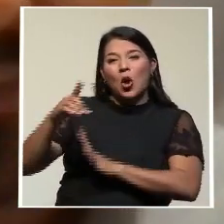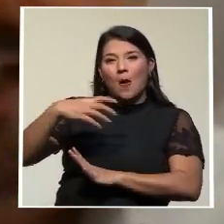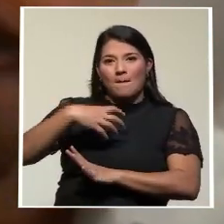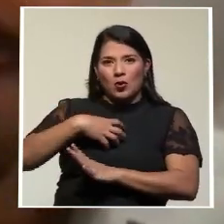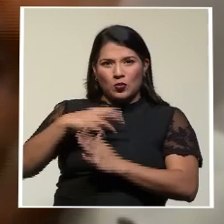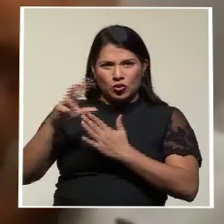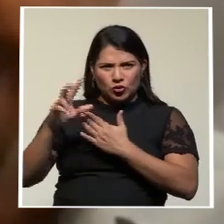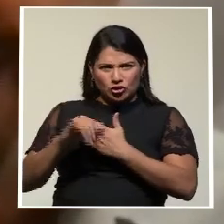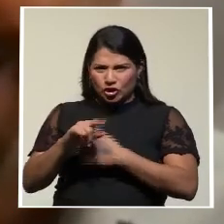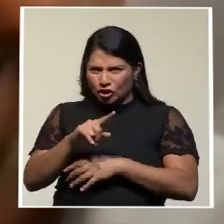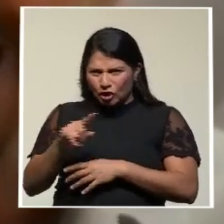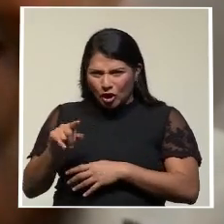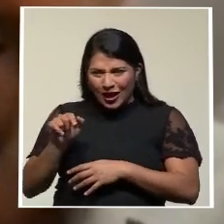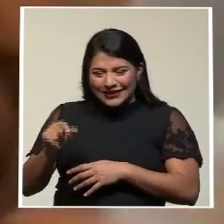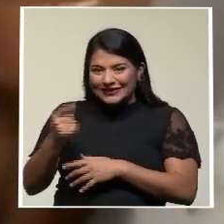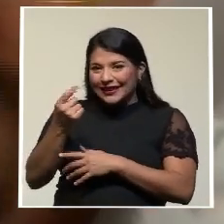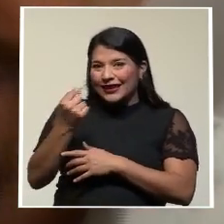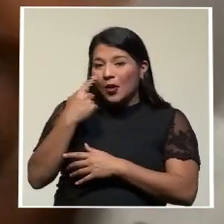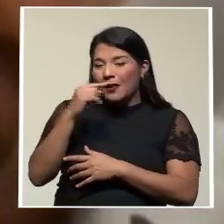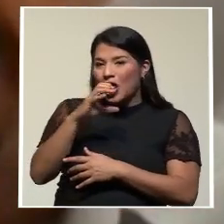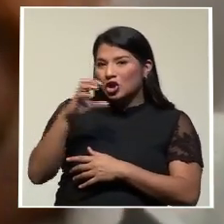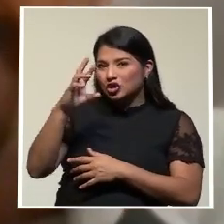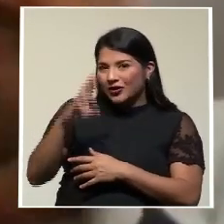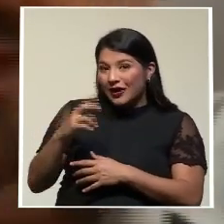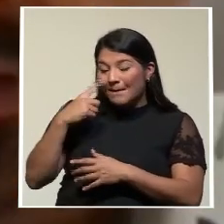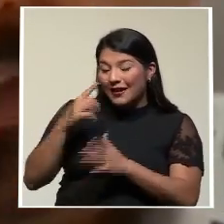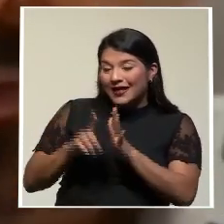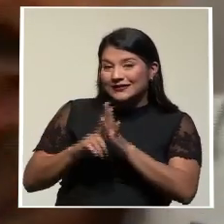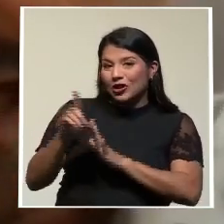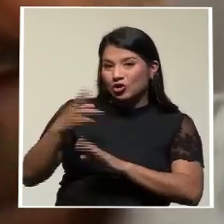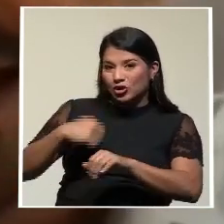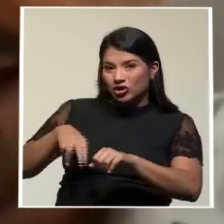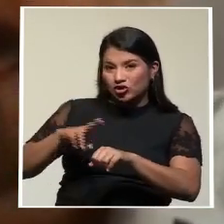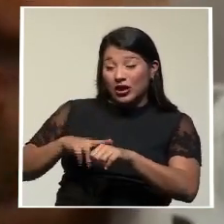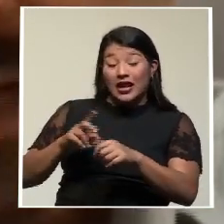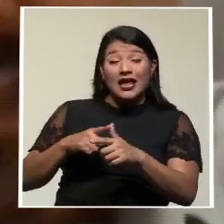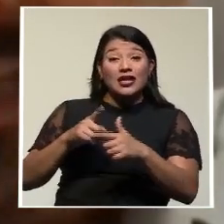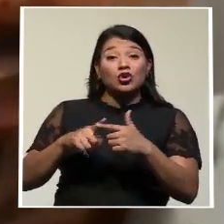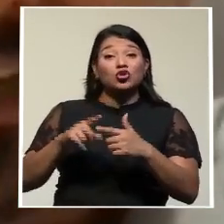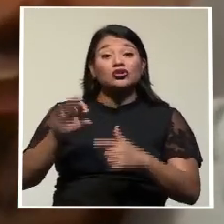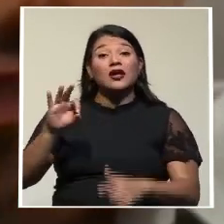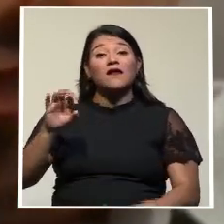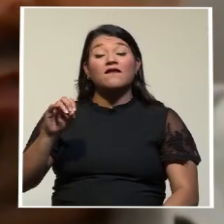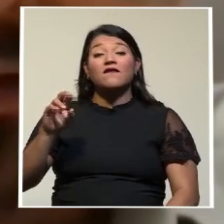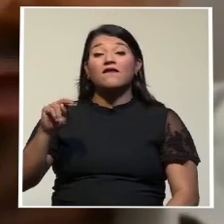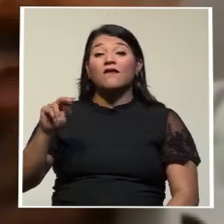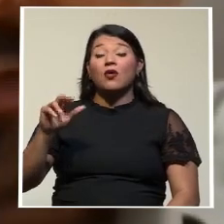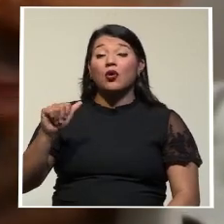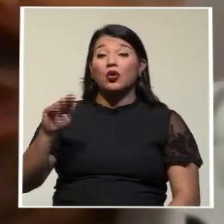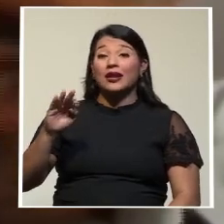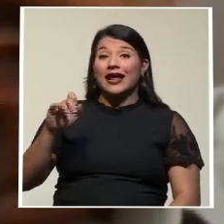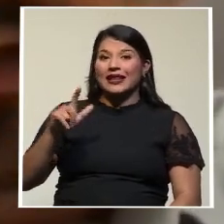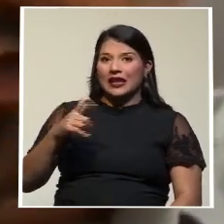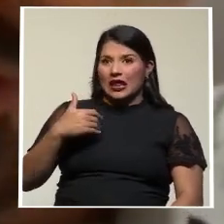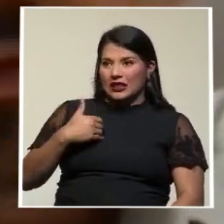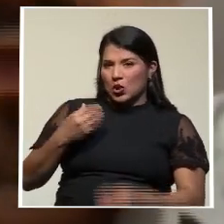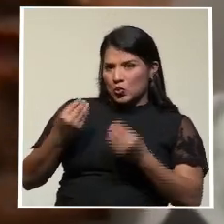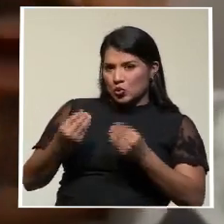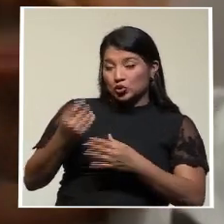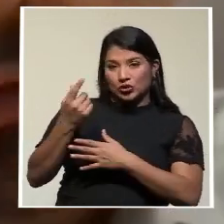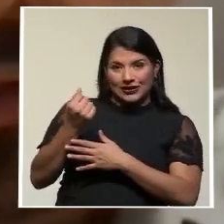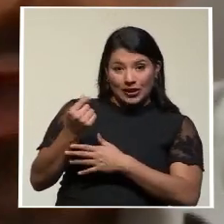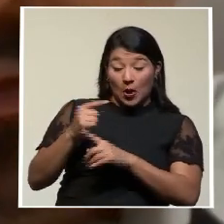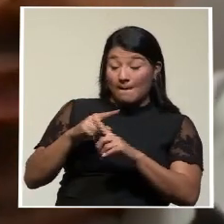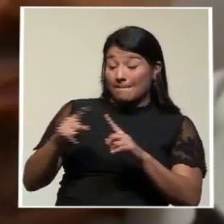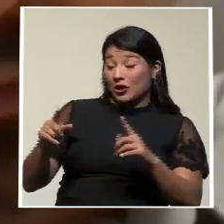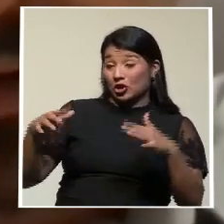país, que deberían orientarse al desarrollo nacional. Entonces Fonatel tiene esta buchaca de recursos que no ha